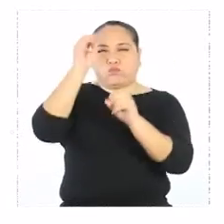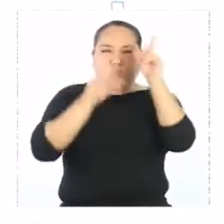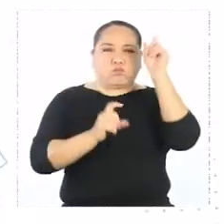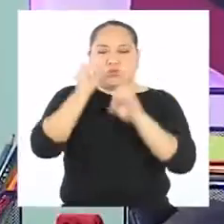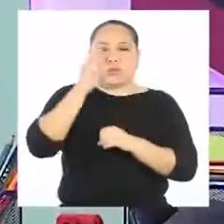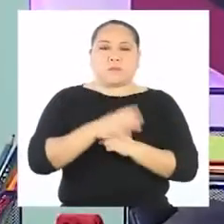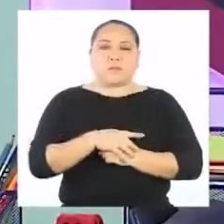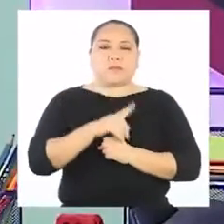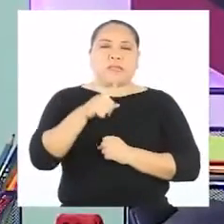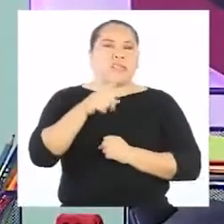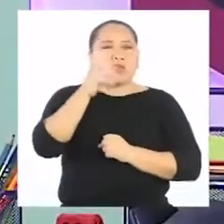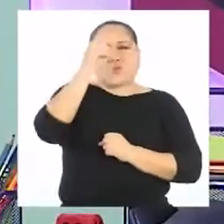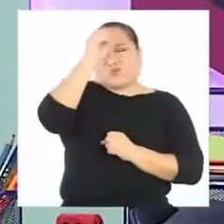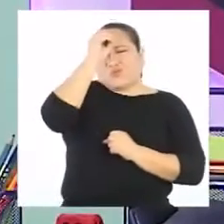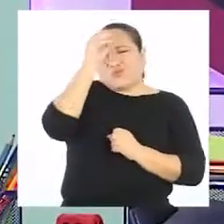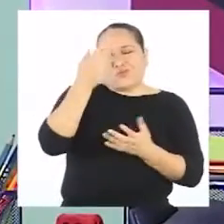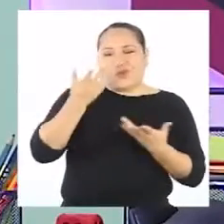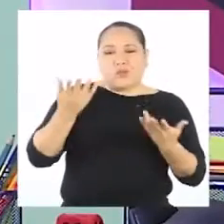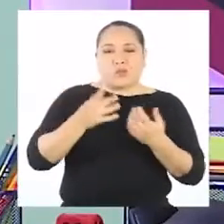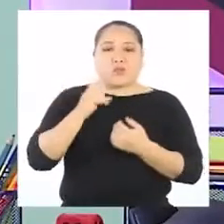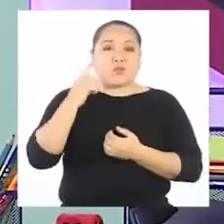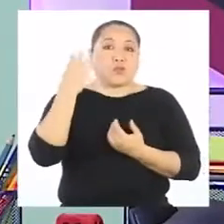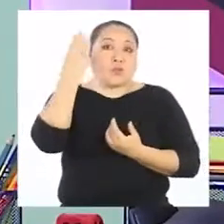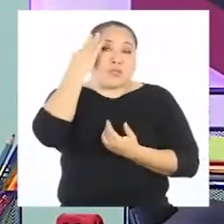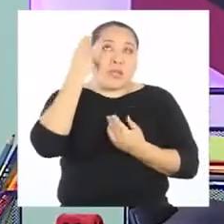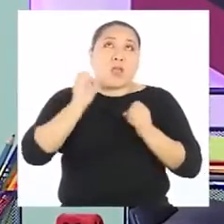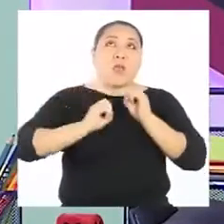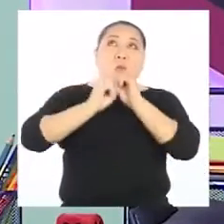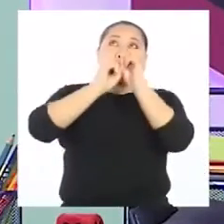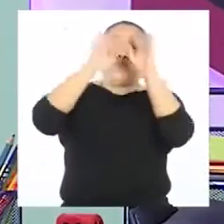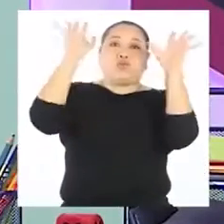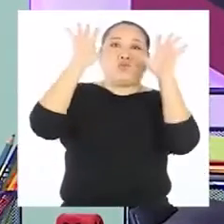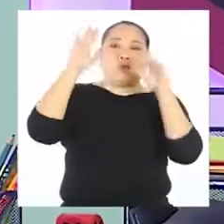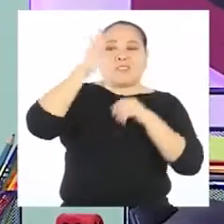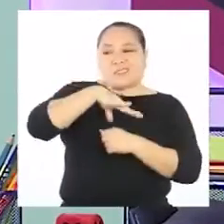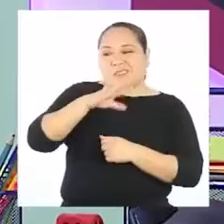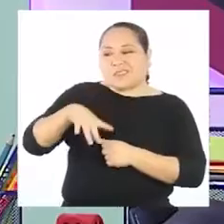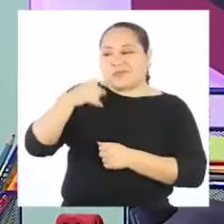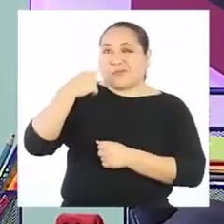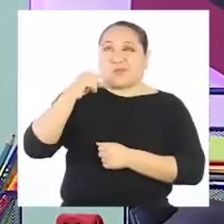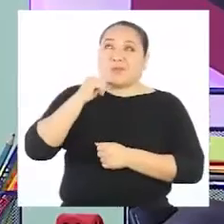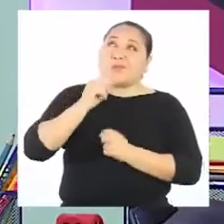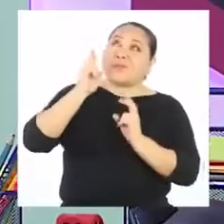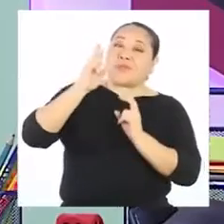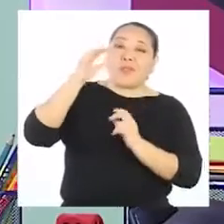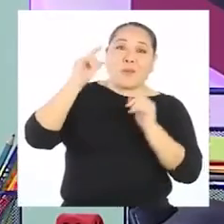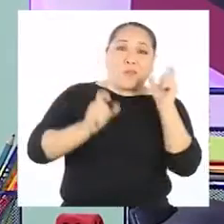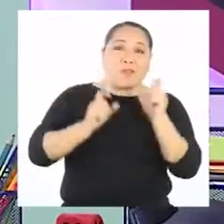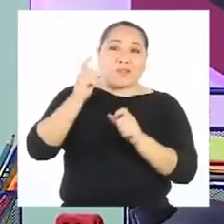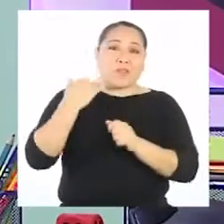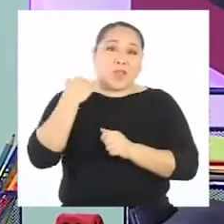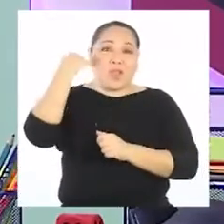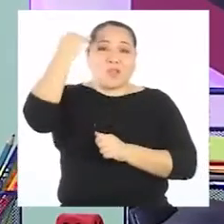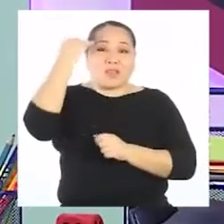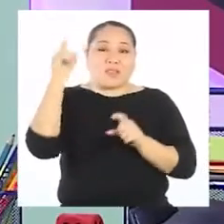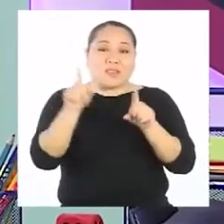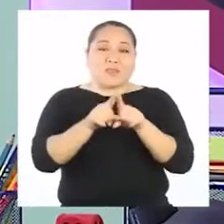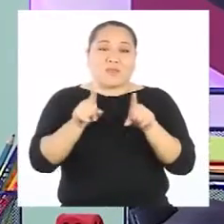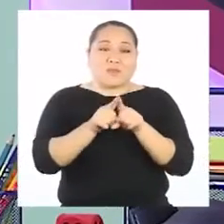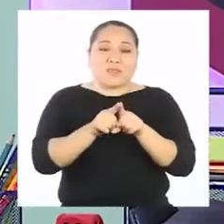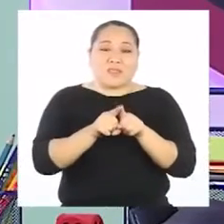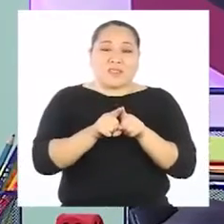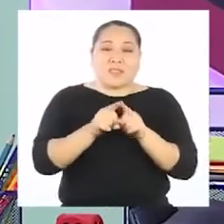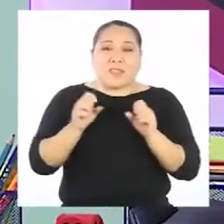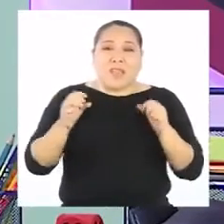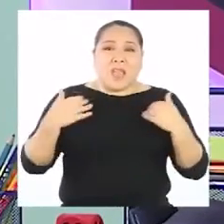pirotecnia. Sobre eso sí no sé mucho. Solo sé que explota y que las niñas y los niños, las personas mayores y